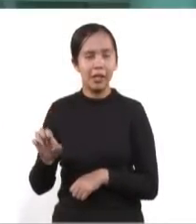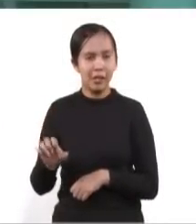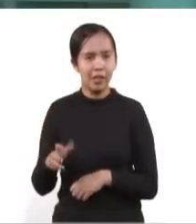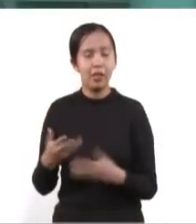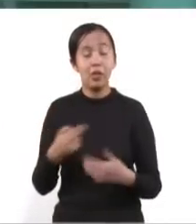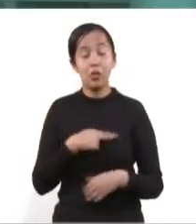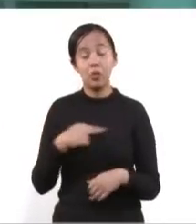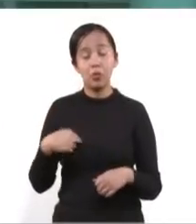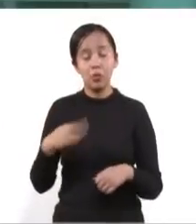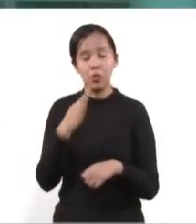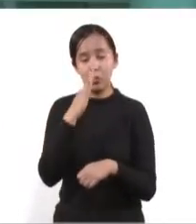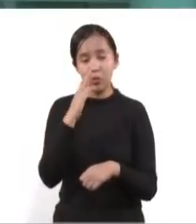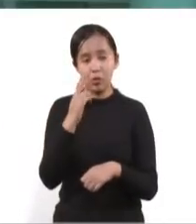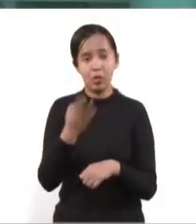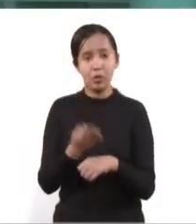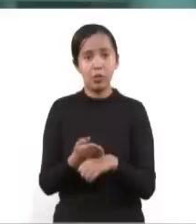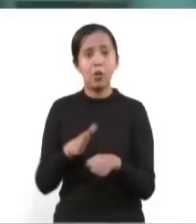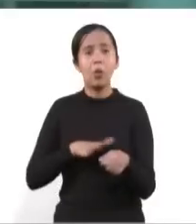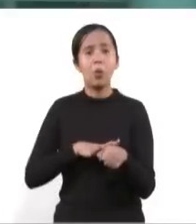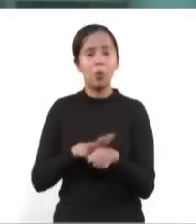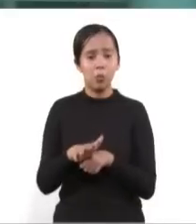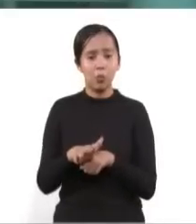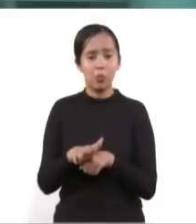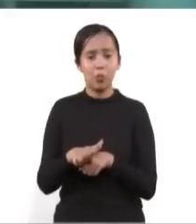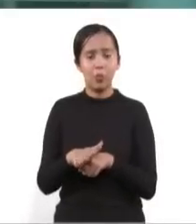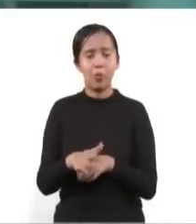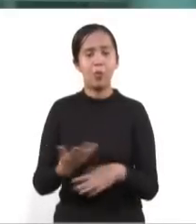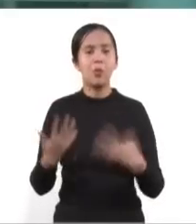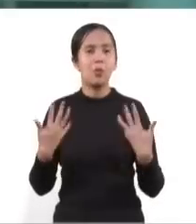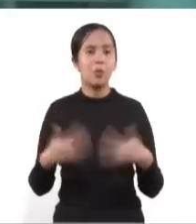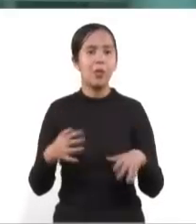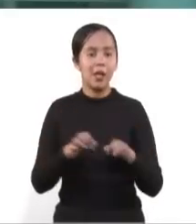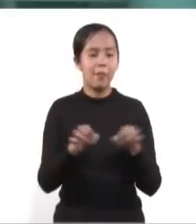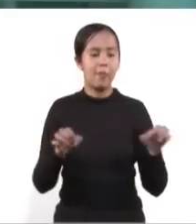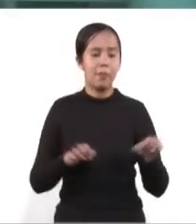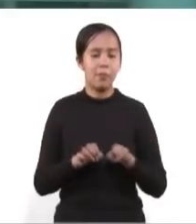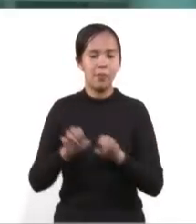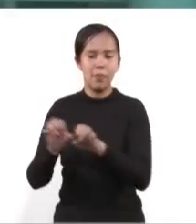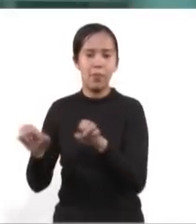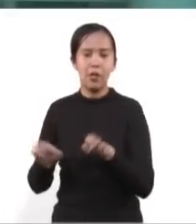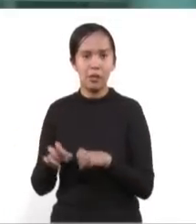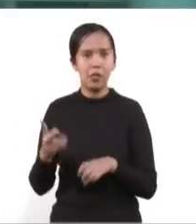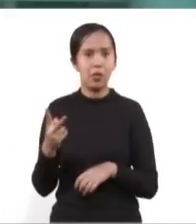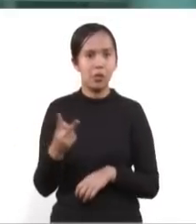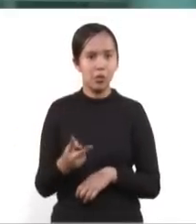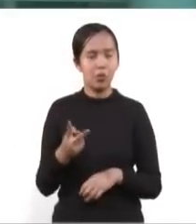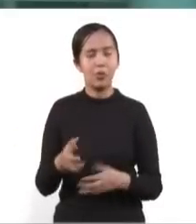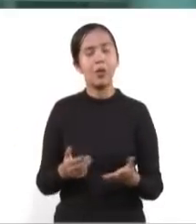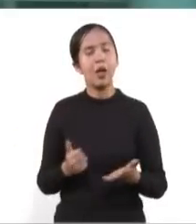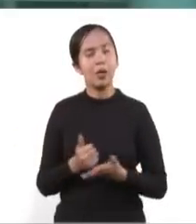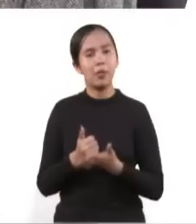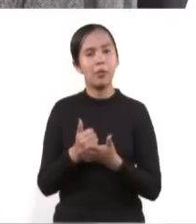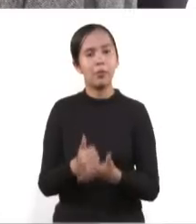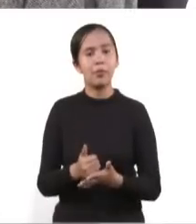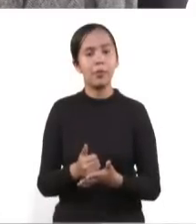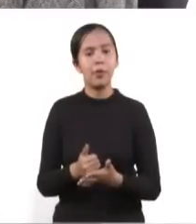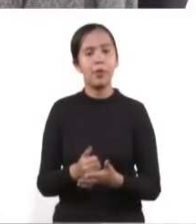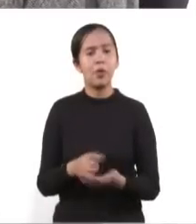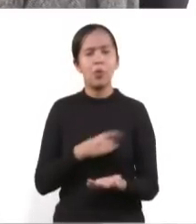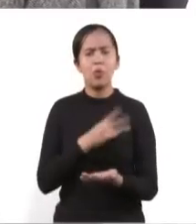obligación y responsabilidad es fortalecer estas empresas. No solamente porque